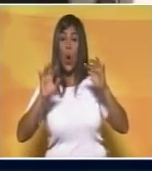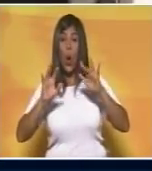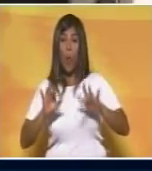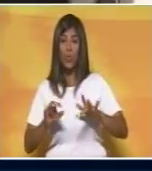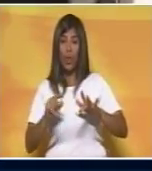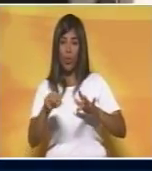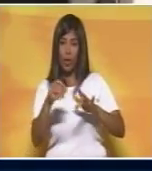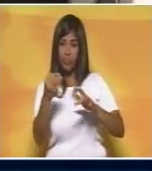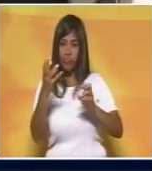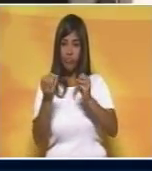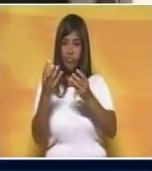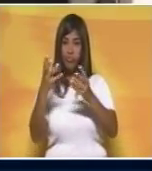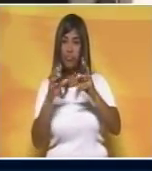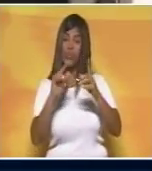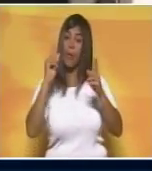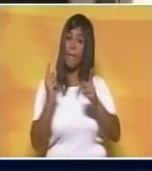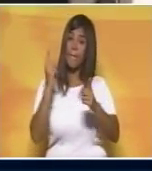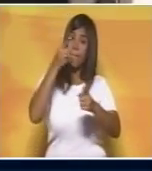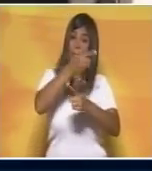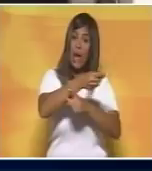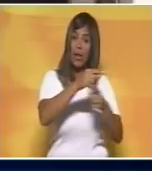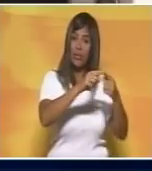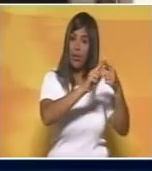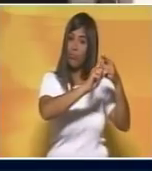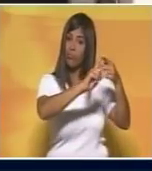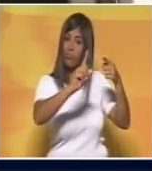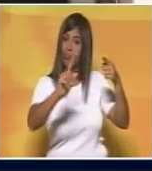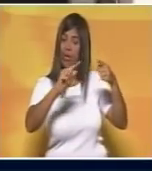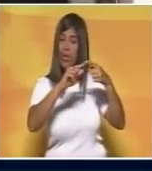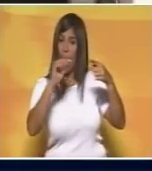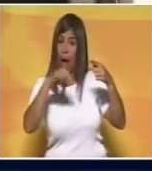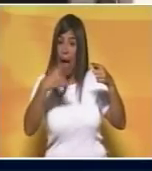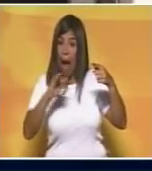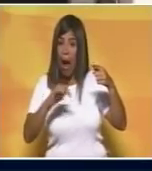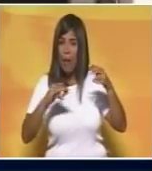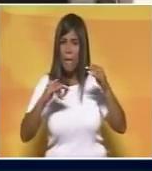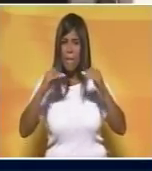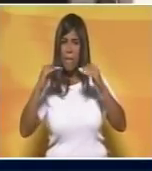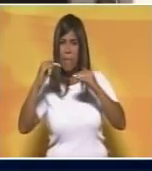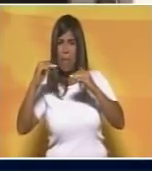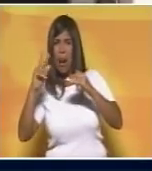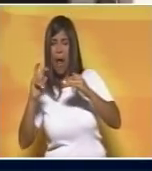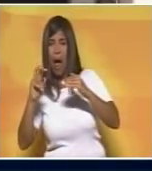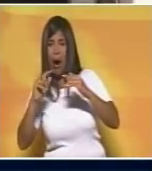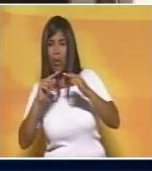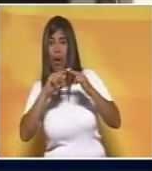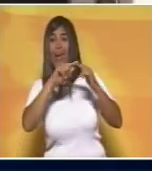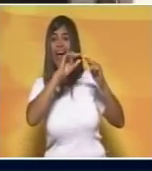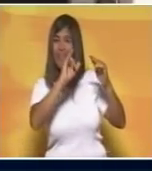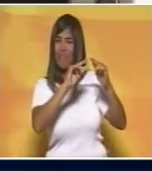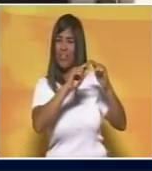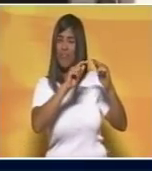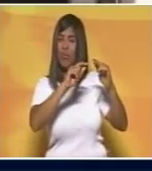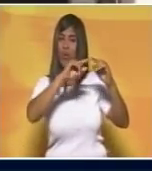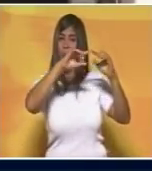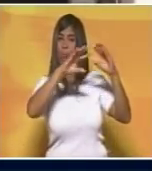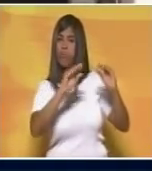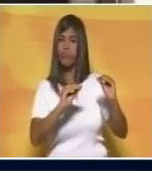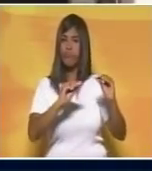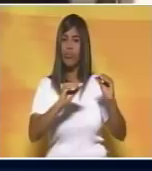las que lo hacen, cuando detectan desequilibrios que podrían causar un daño mayor y